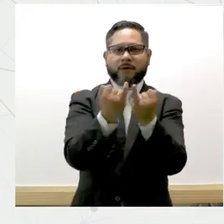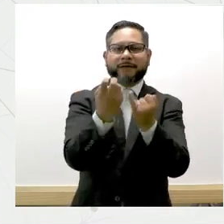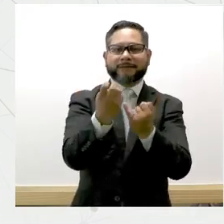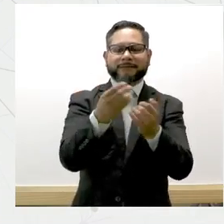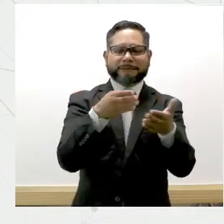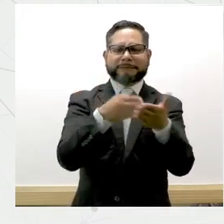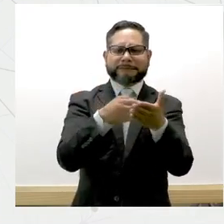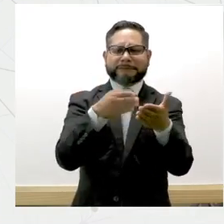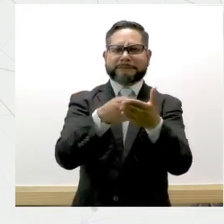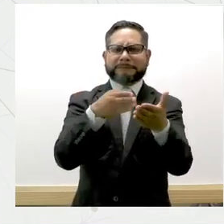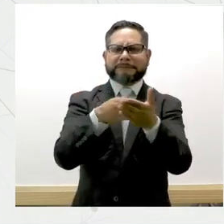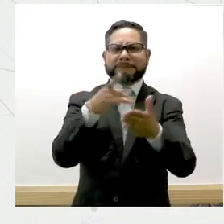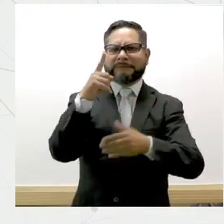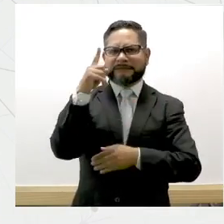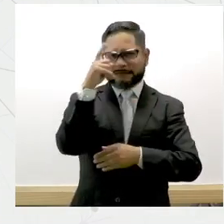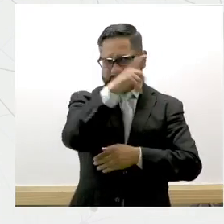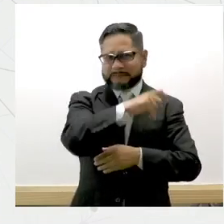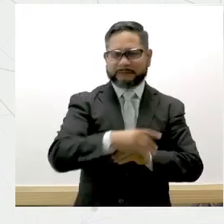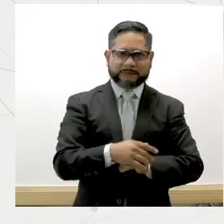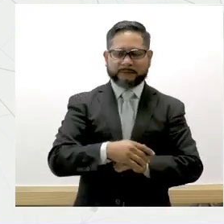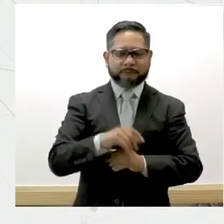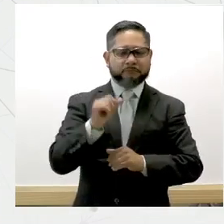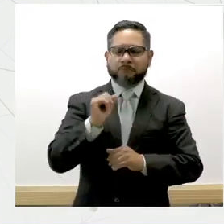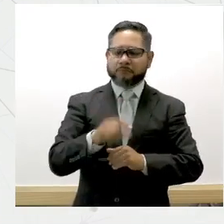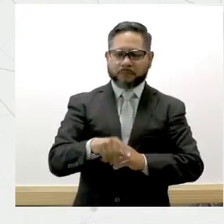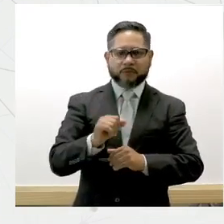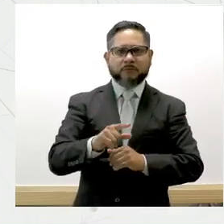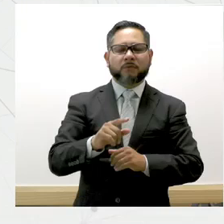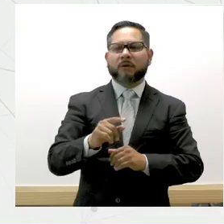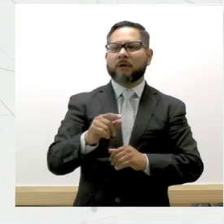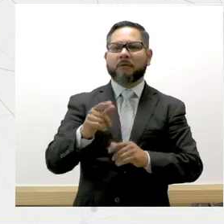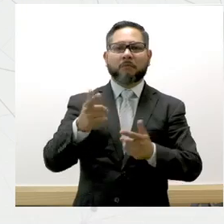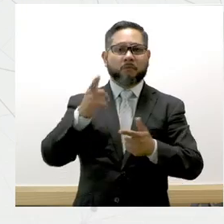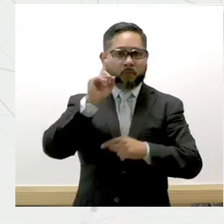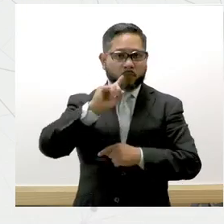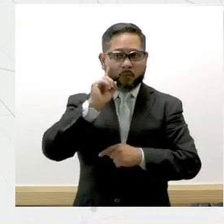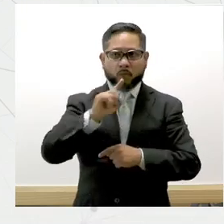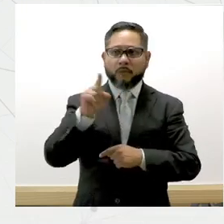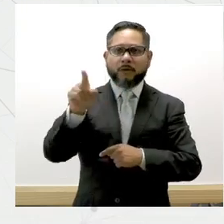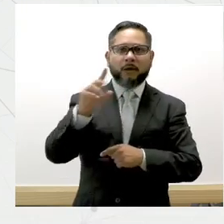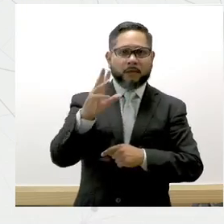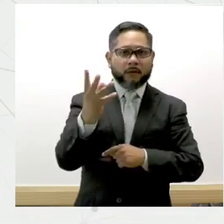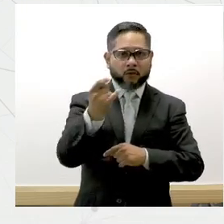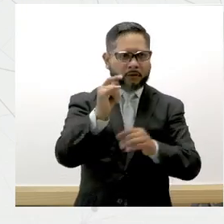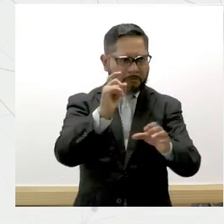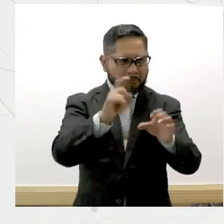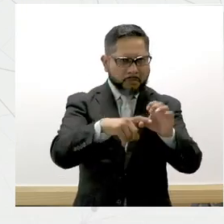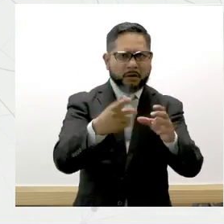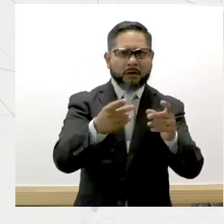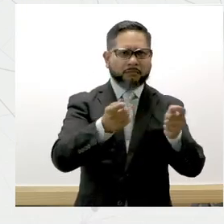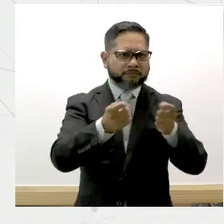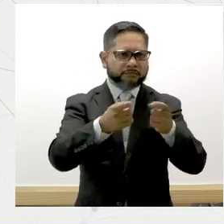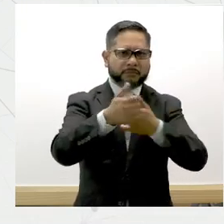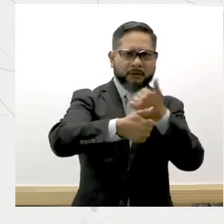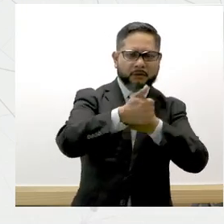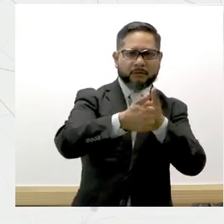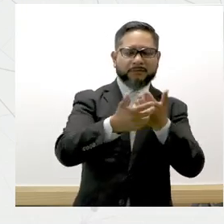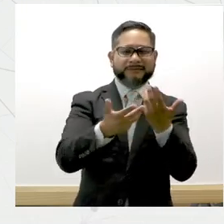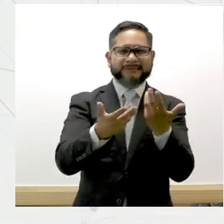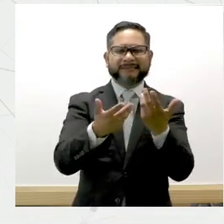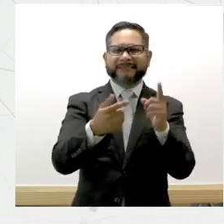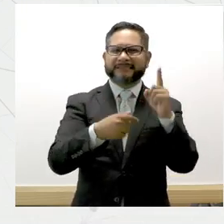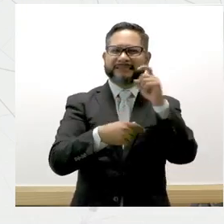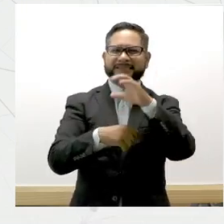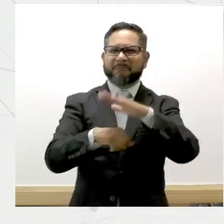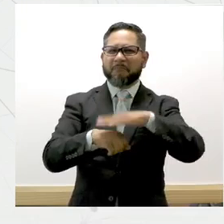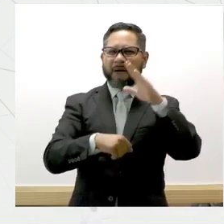de vista del mismo, ¿no? Porque cada vez hay menos mujeres en el ámbito de la tecnología, con lo cual la igualdad de género va a estar mucho más